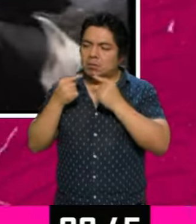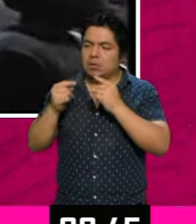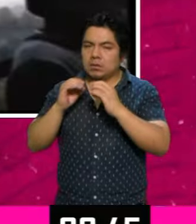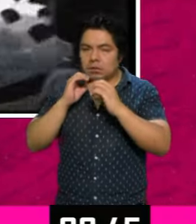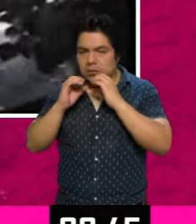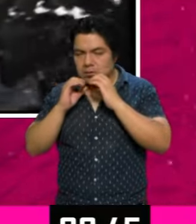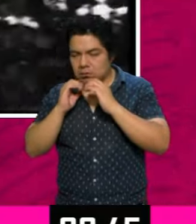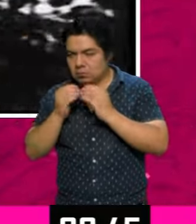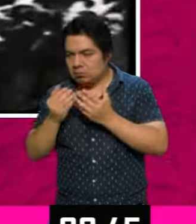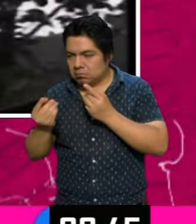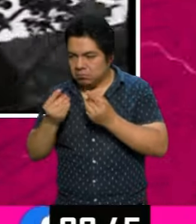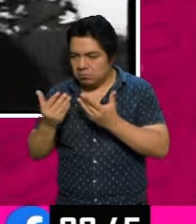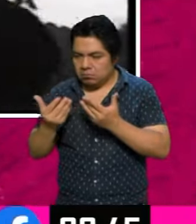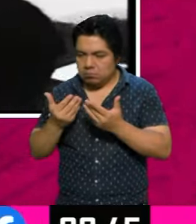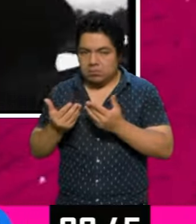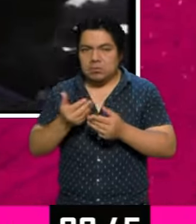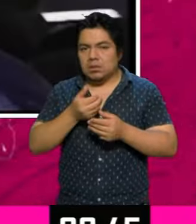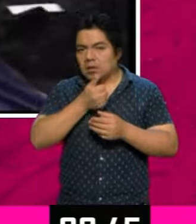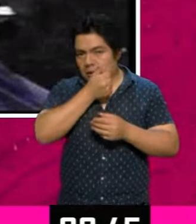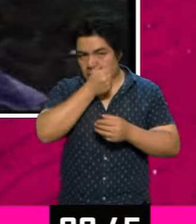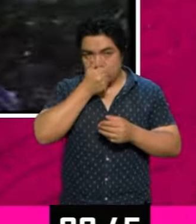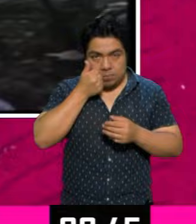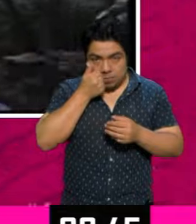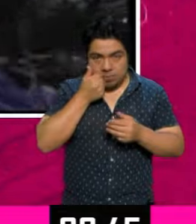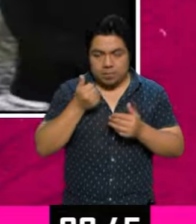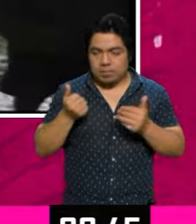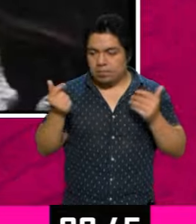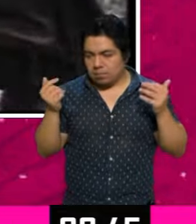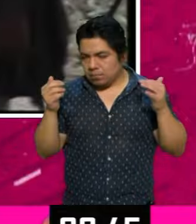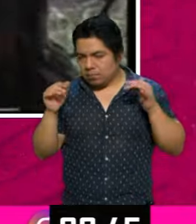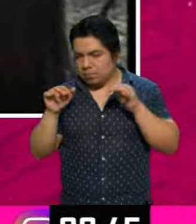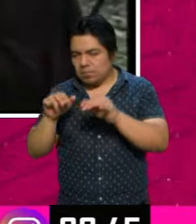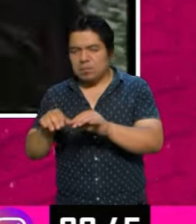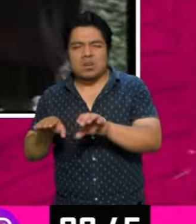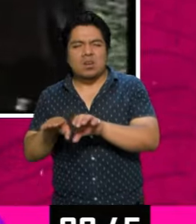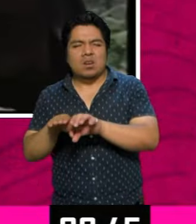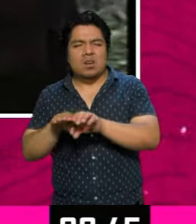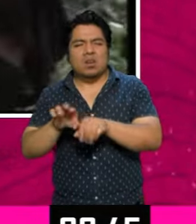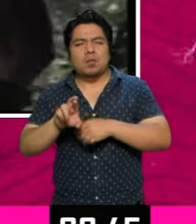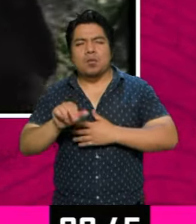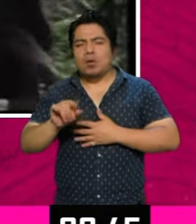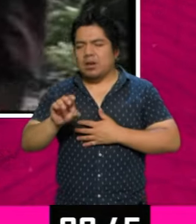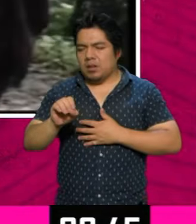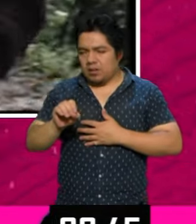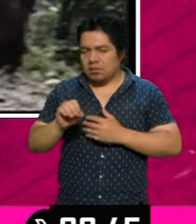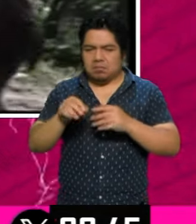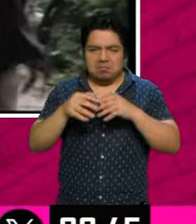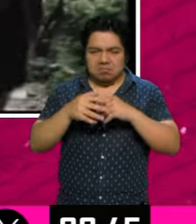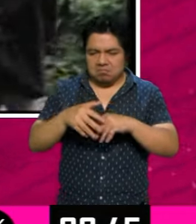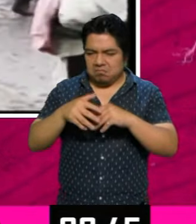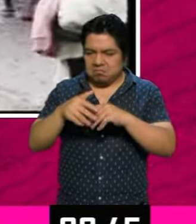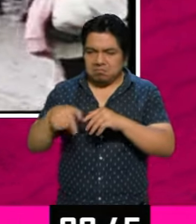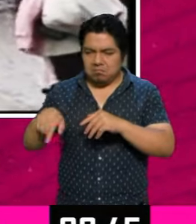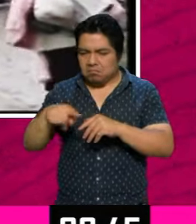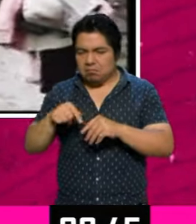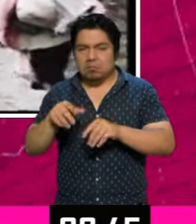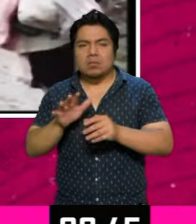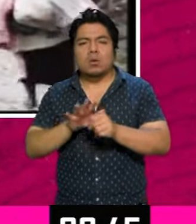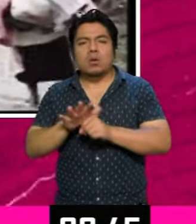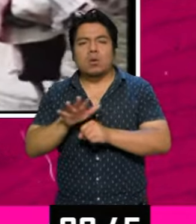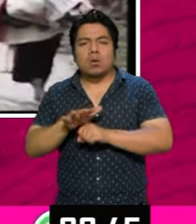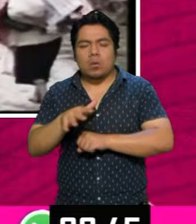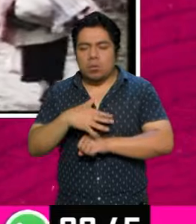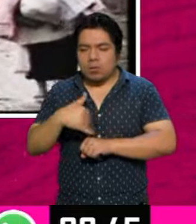forma de... hacen ayuno y se encuentran allí, es una especie como de retiro, una manifestación en la que ellos están buscando